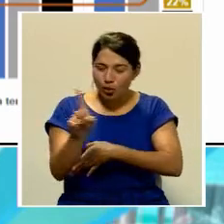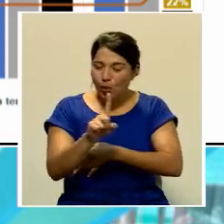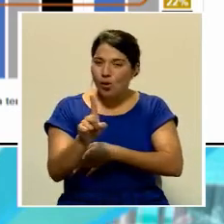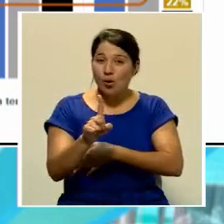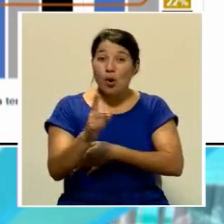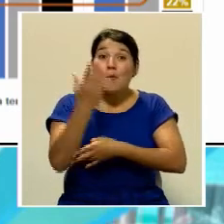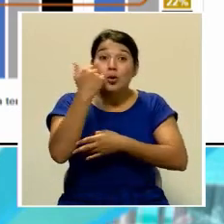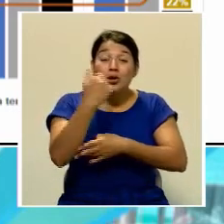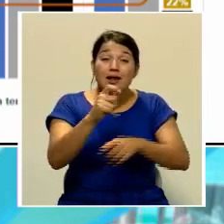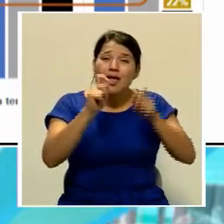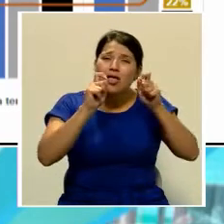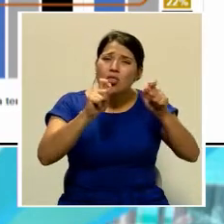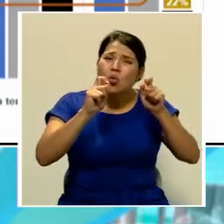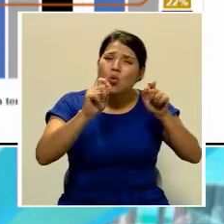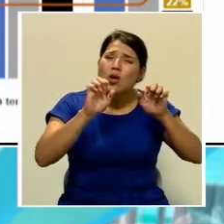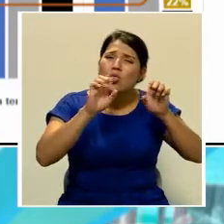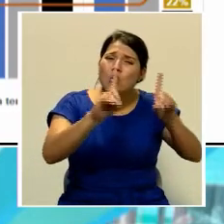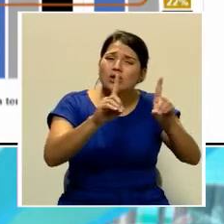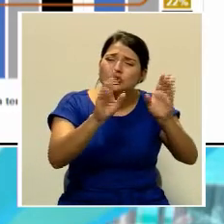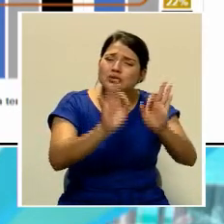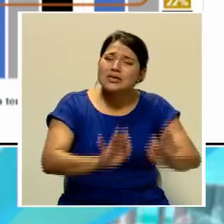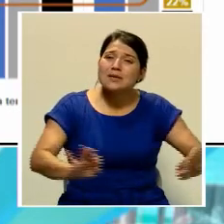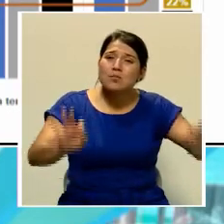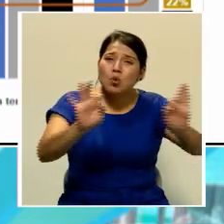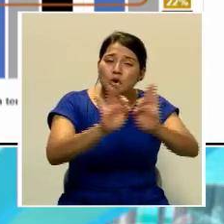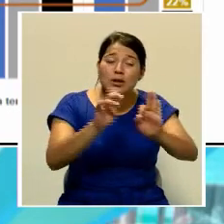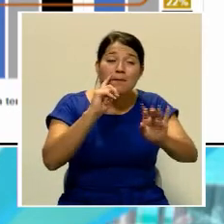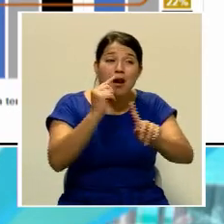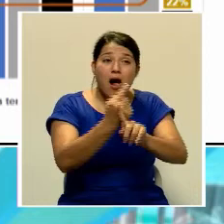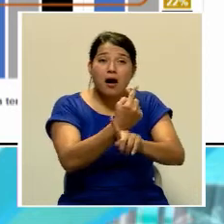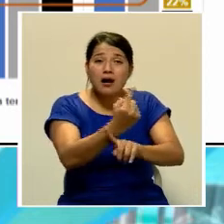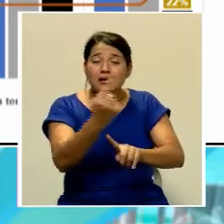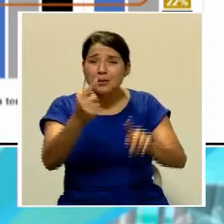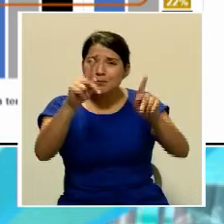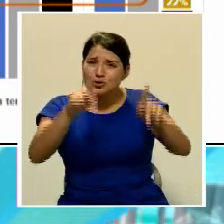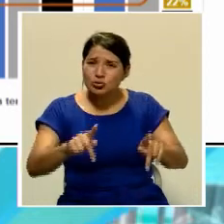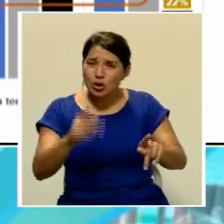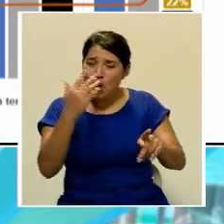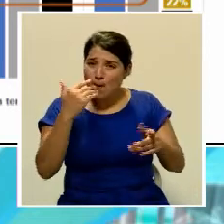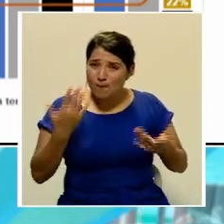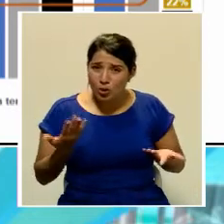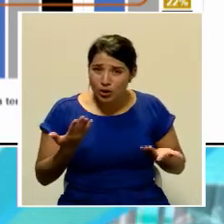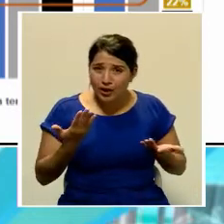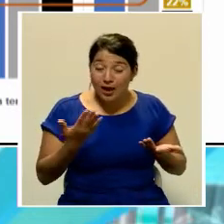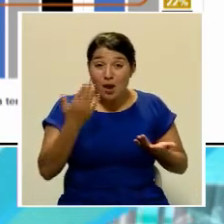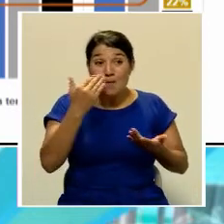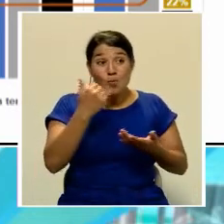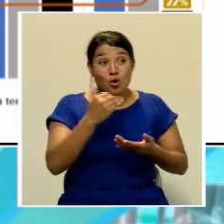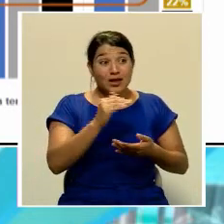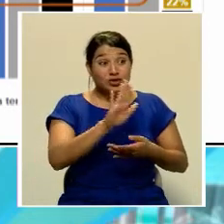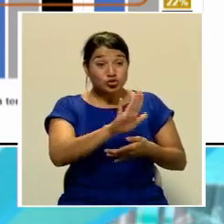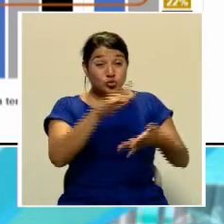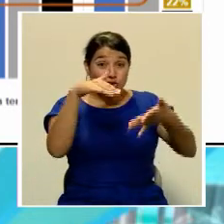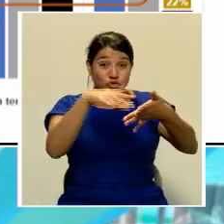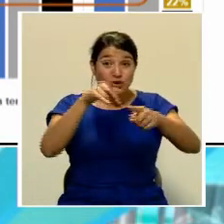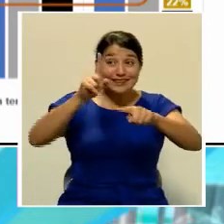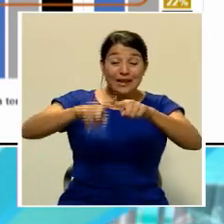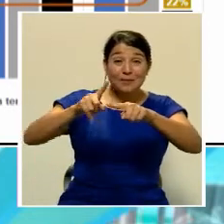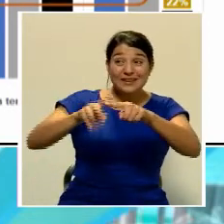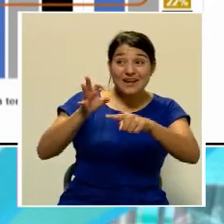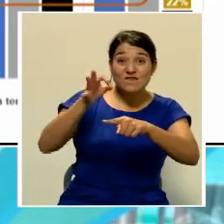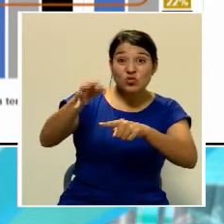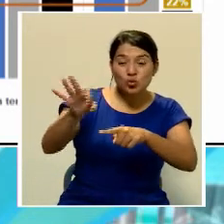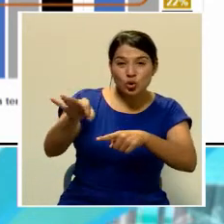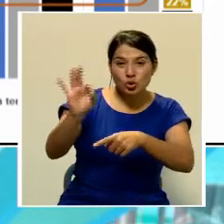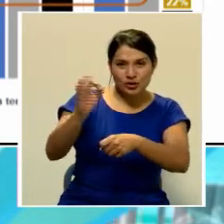tan importante para el individuo porque condiciona incluso las posibilidades que después tiene en el mercado laboral, pero también porque